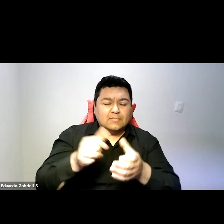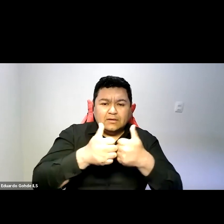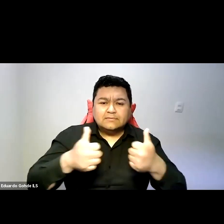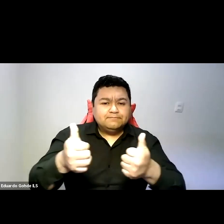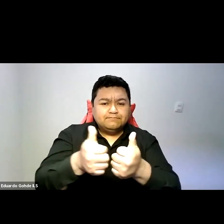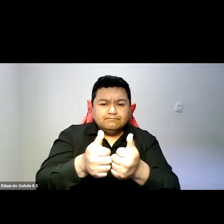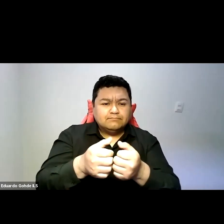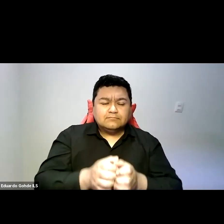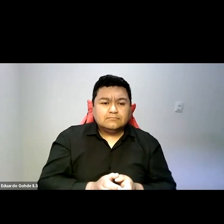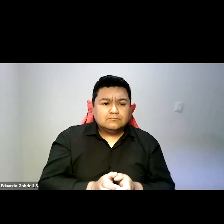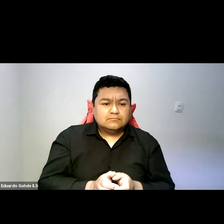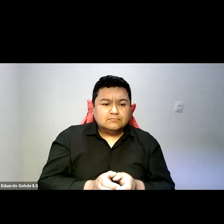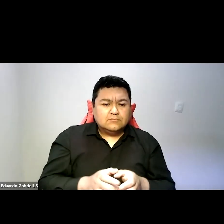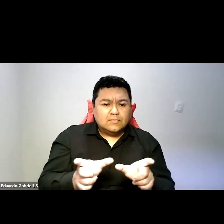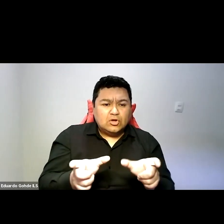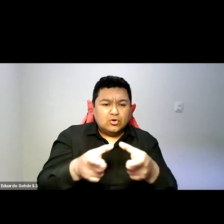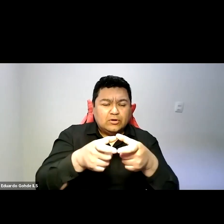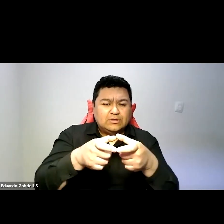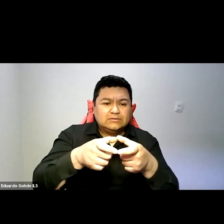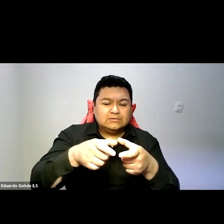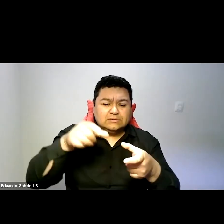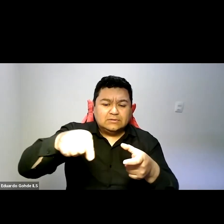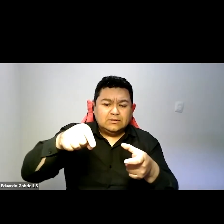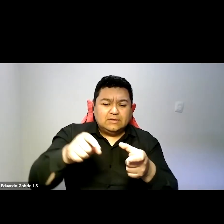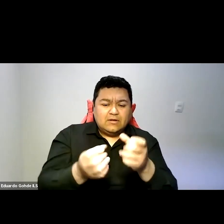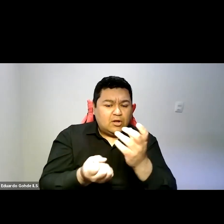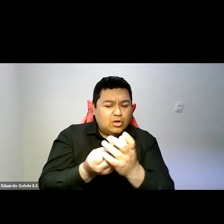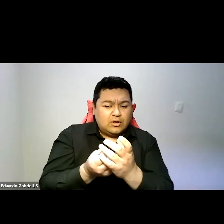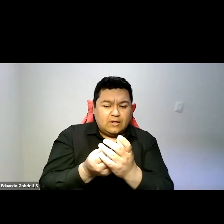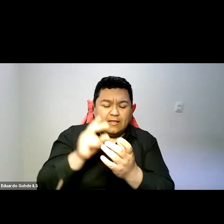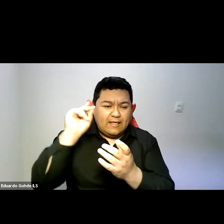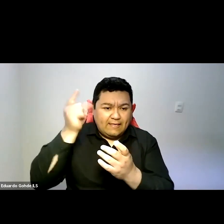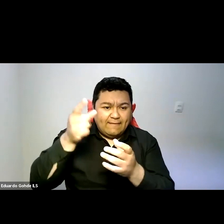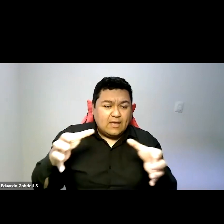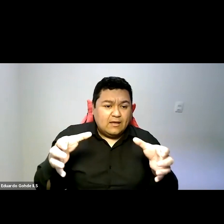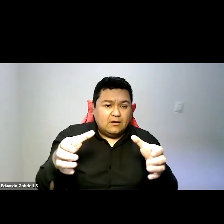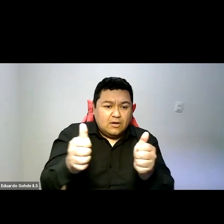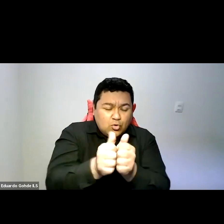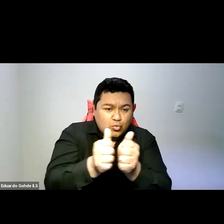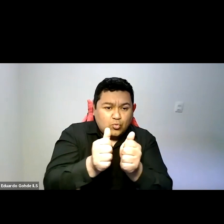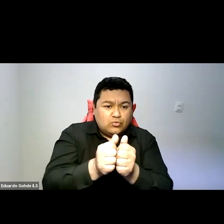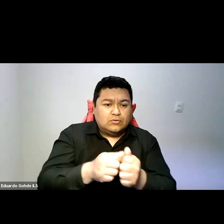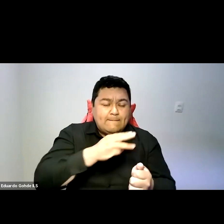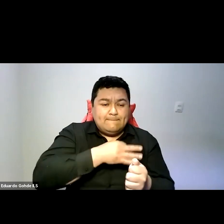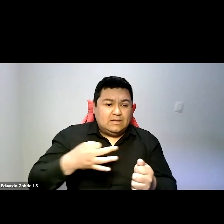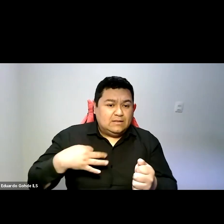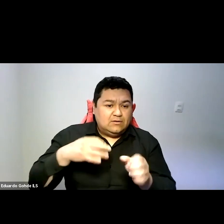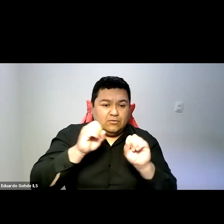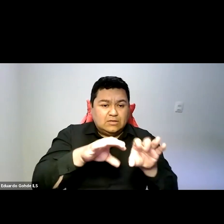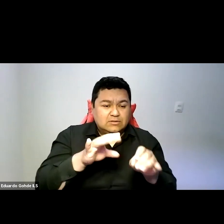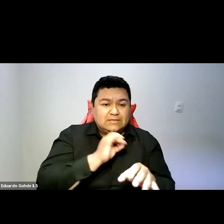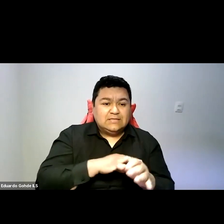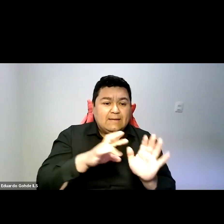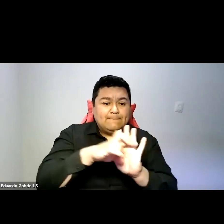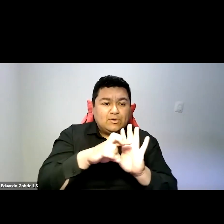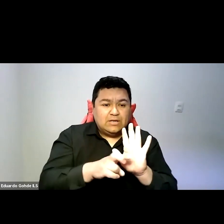día iniciamos es una iniciativa conjunta del Ministerio de Educación de Chile a través de nuestro programa que se llama